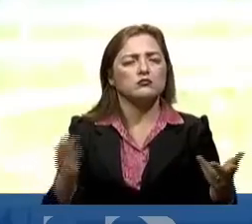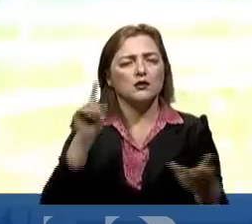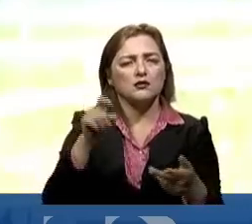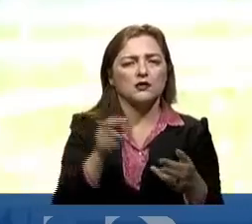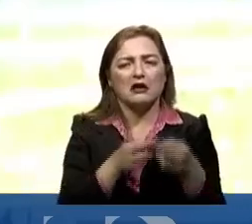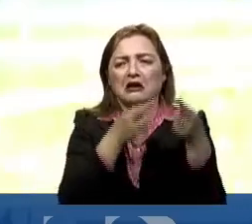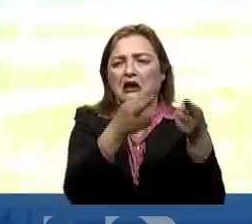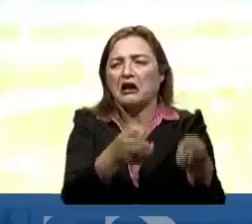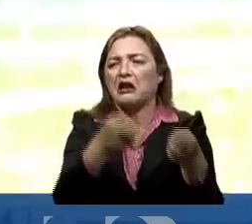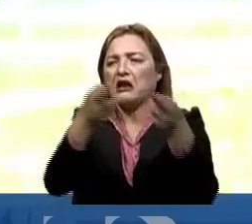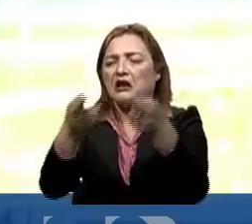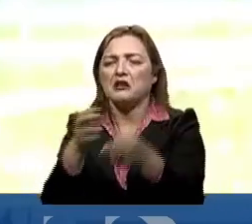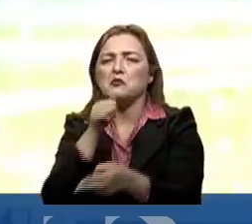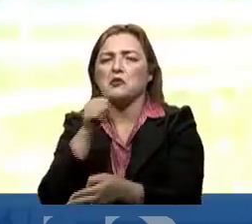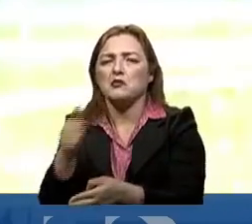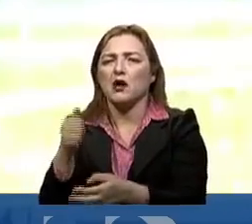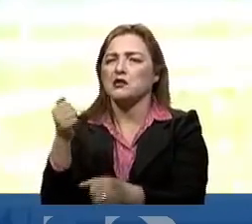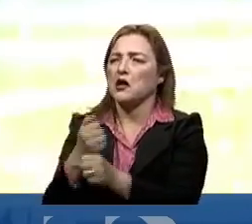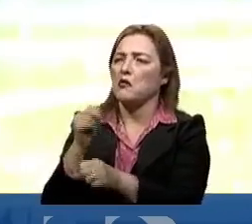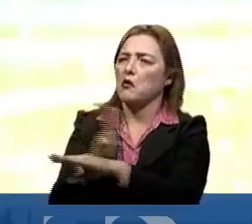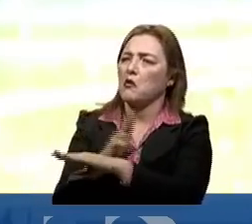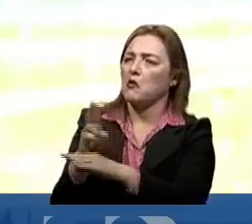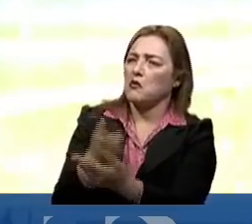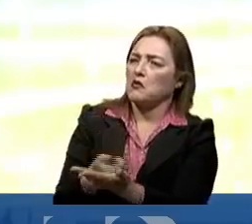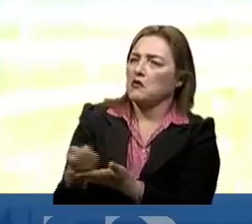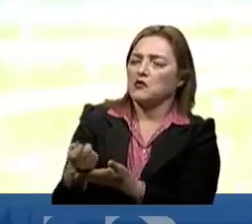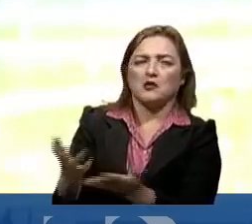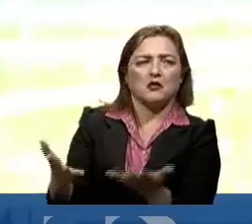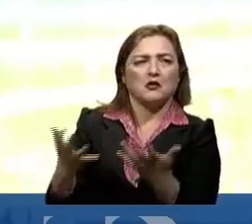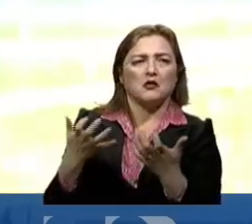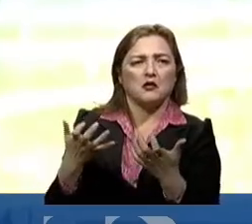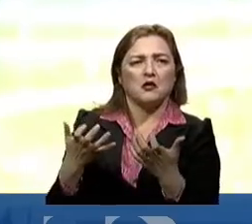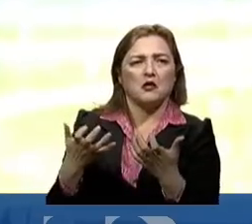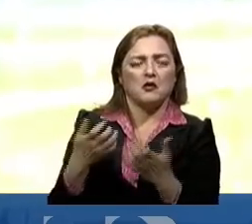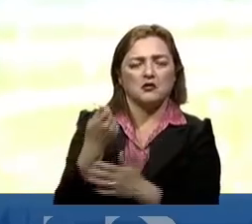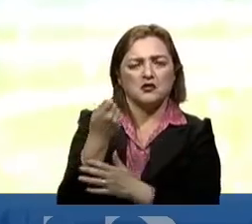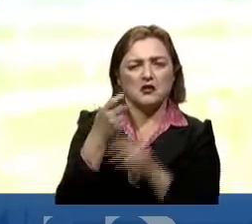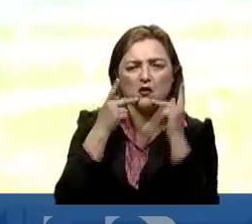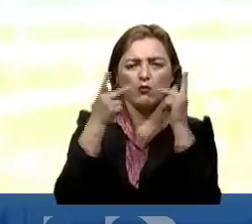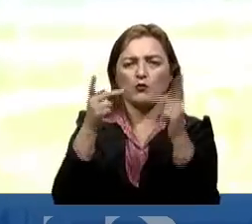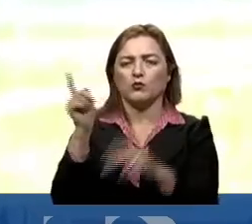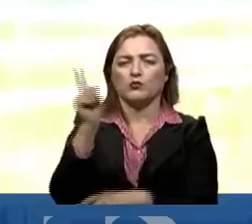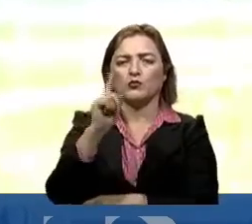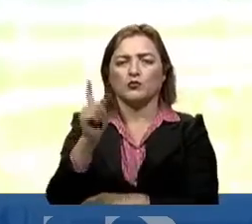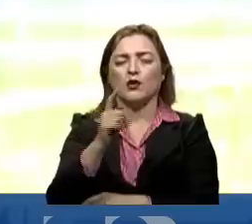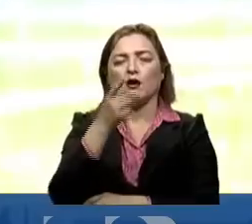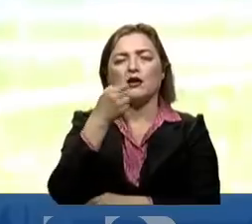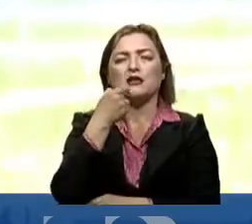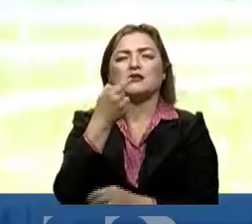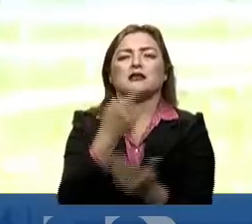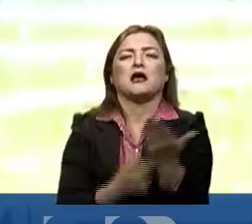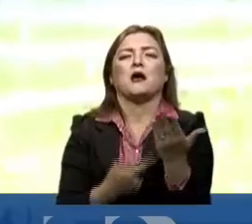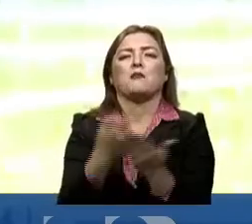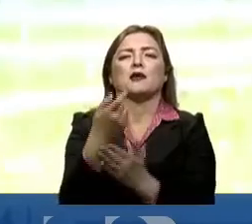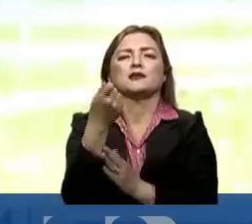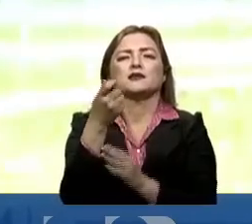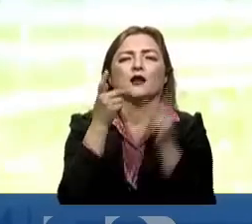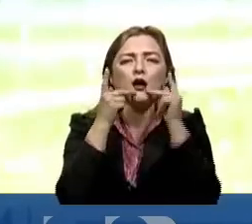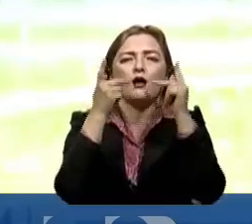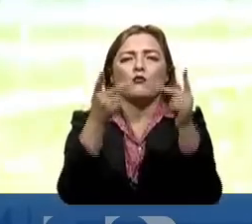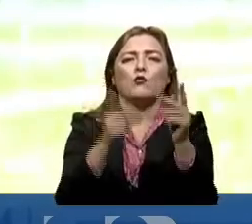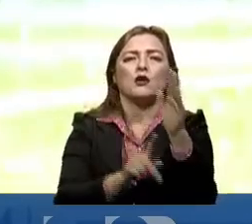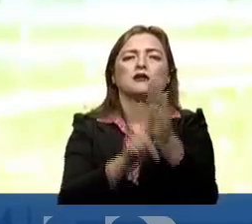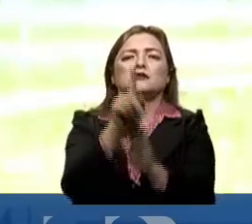estamos regalando a los privados para que hagan buen uso de lo que quieran hacer con el dinero público. Aquí tienen que decirnos qué pasa con el dinero público